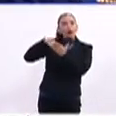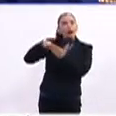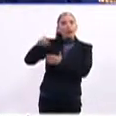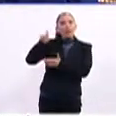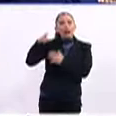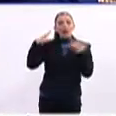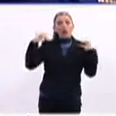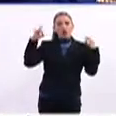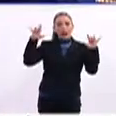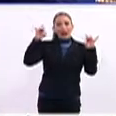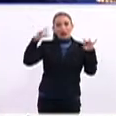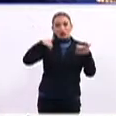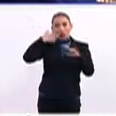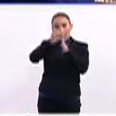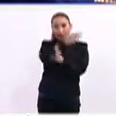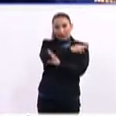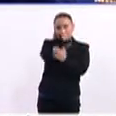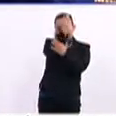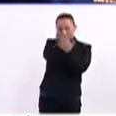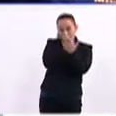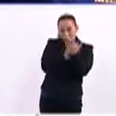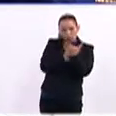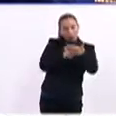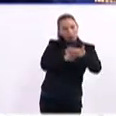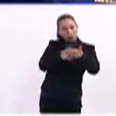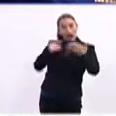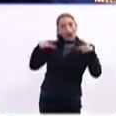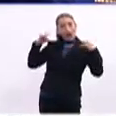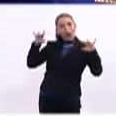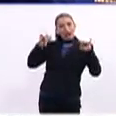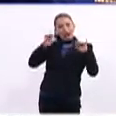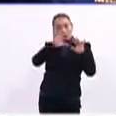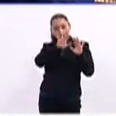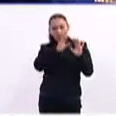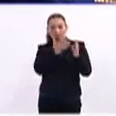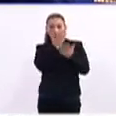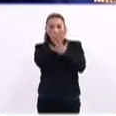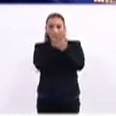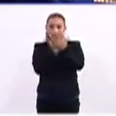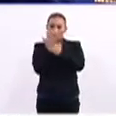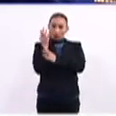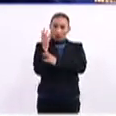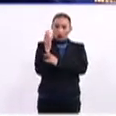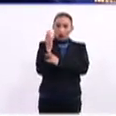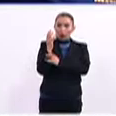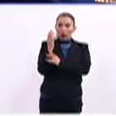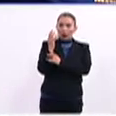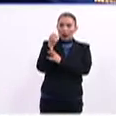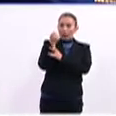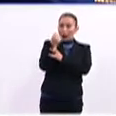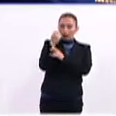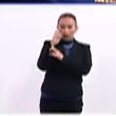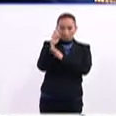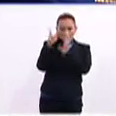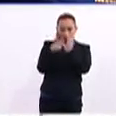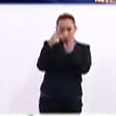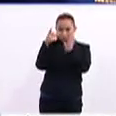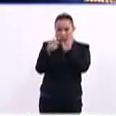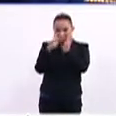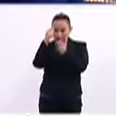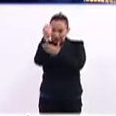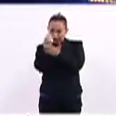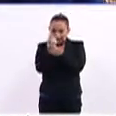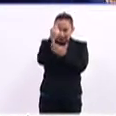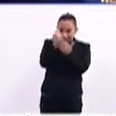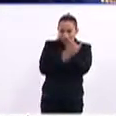un ángel que yo había dibujado. Y ese ángel tenía una postura peculiar en la mano. Esa mano la repetía yo sin cesar y sin